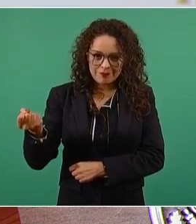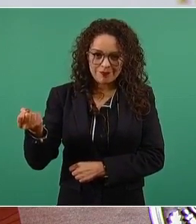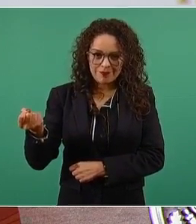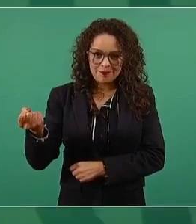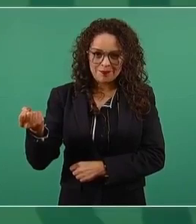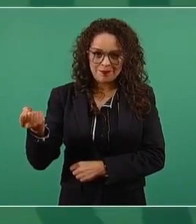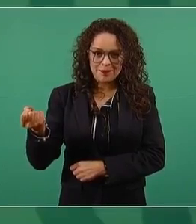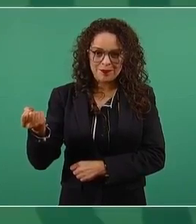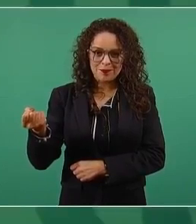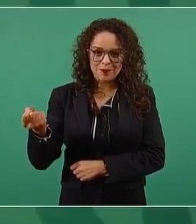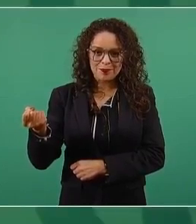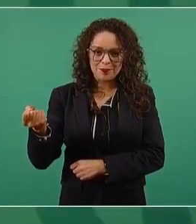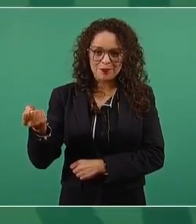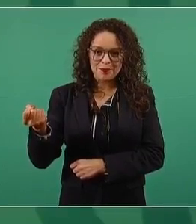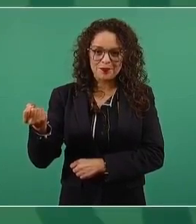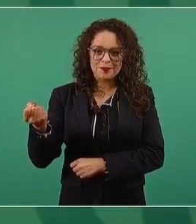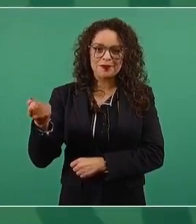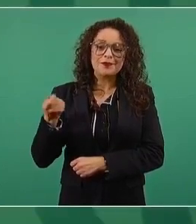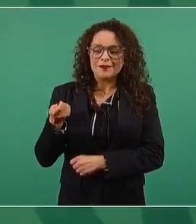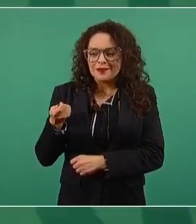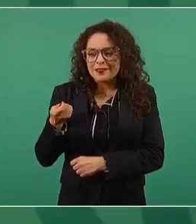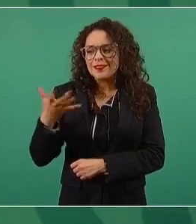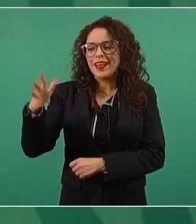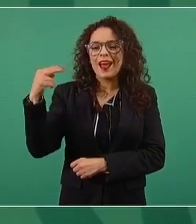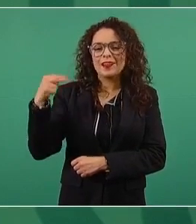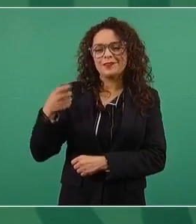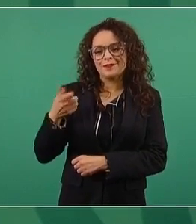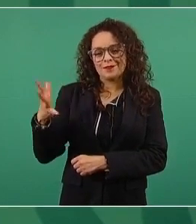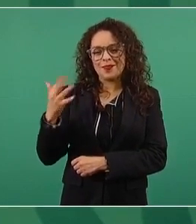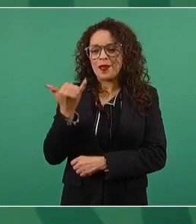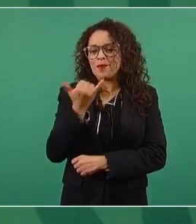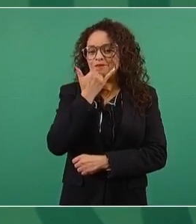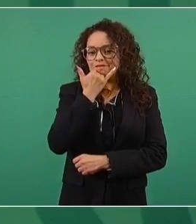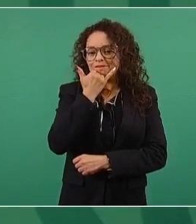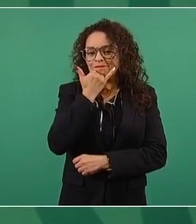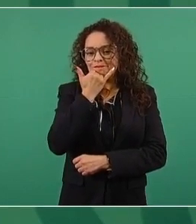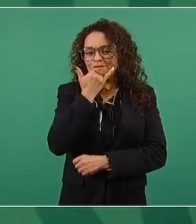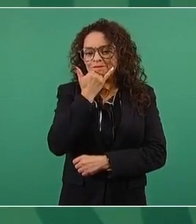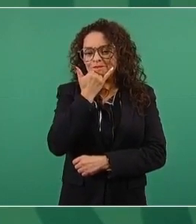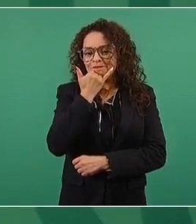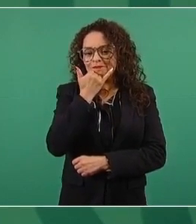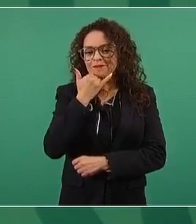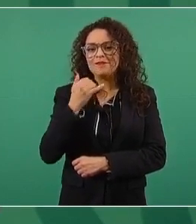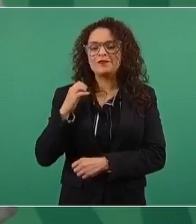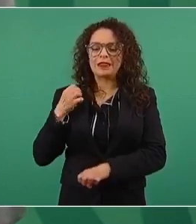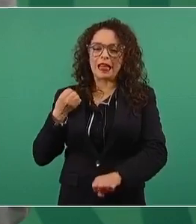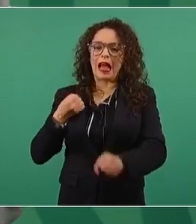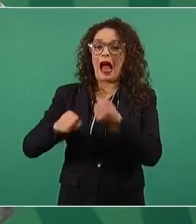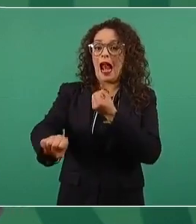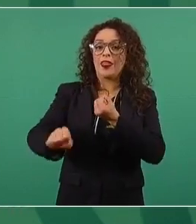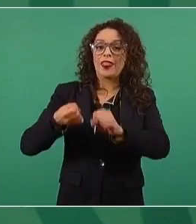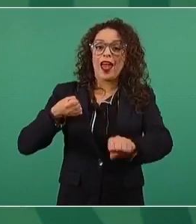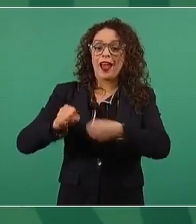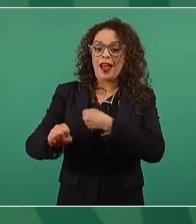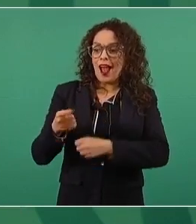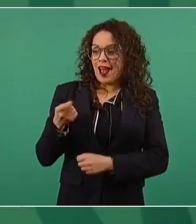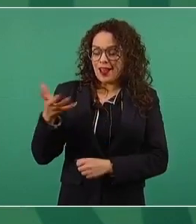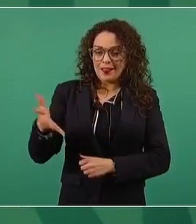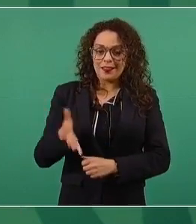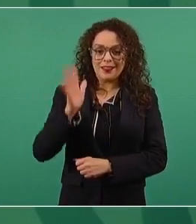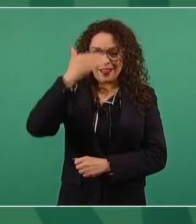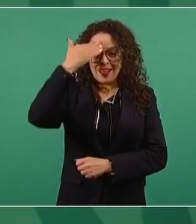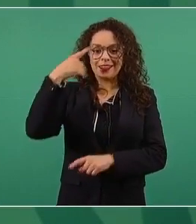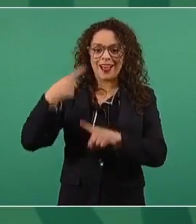Tienen sus sobrenombres, les ofrezco disculpa, pero es uno le dicen el karateca. Ya saben quién